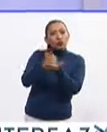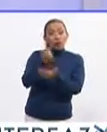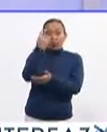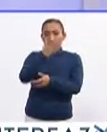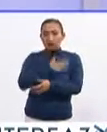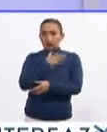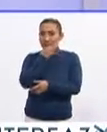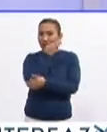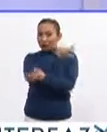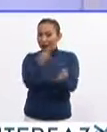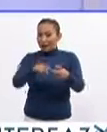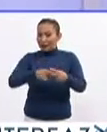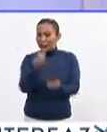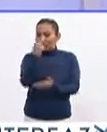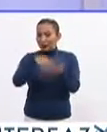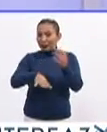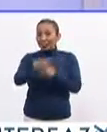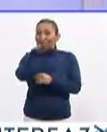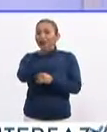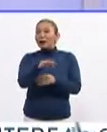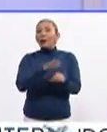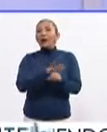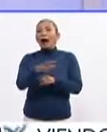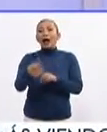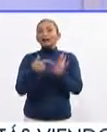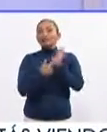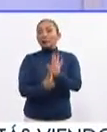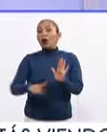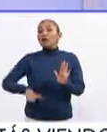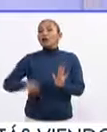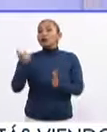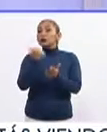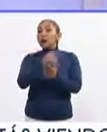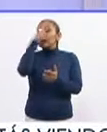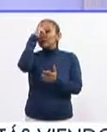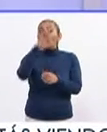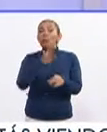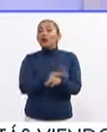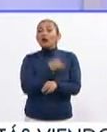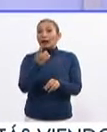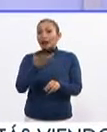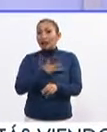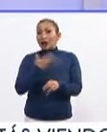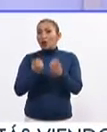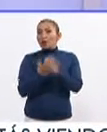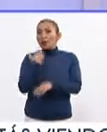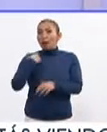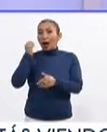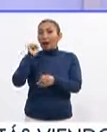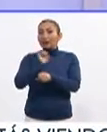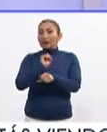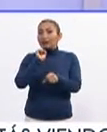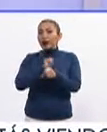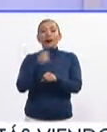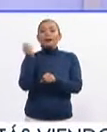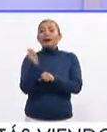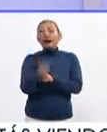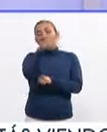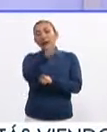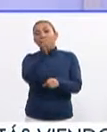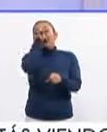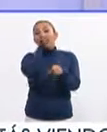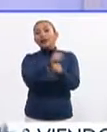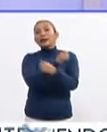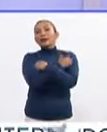buena noticia para iniciar este 2019 es el que presenta el gobierno de la Ciudad de México, ya que cuenta con una nueva dependencia. Se trata de